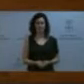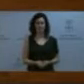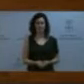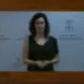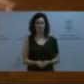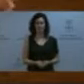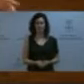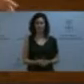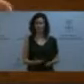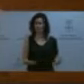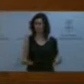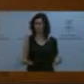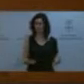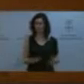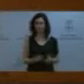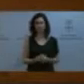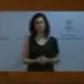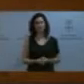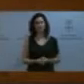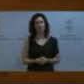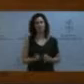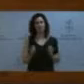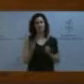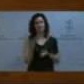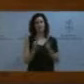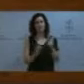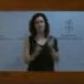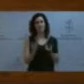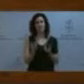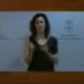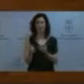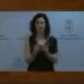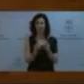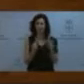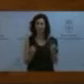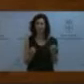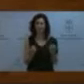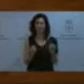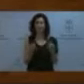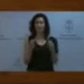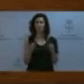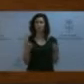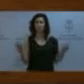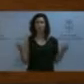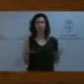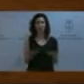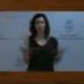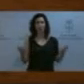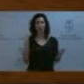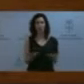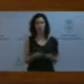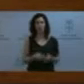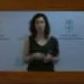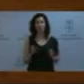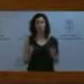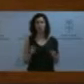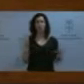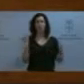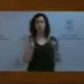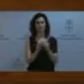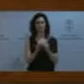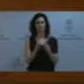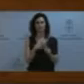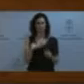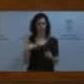necesitan una ambulancia de servicio urgente y que están dispuestos a compartir.